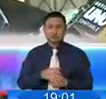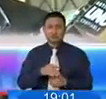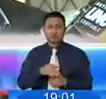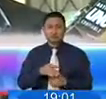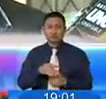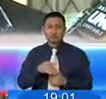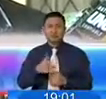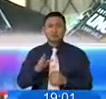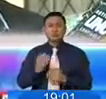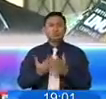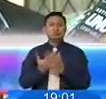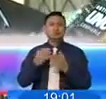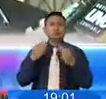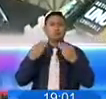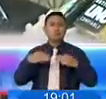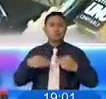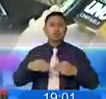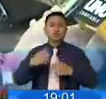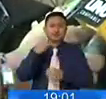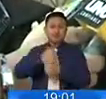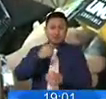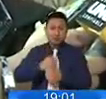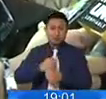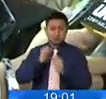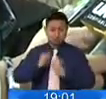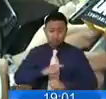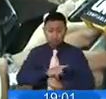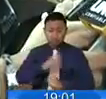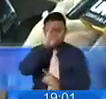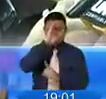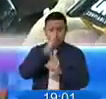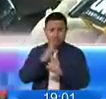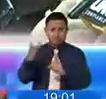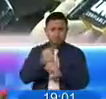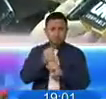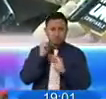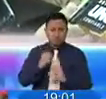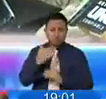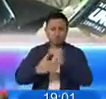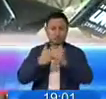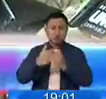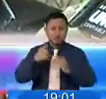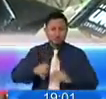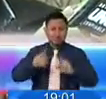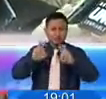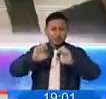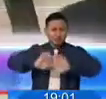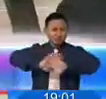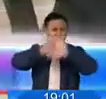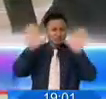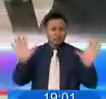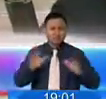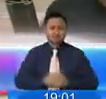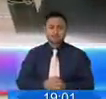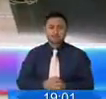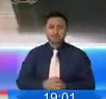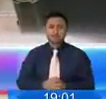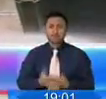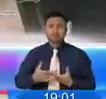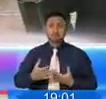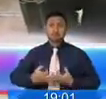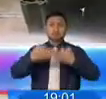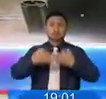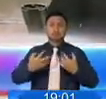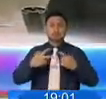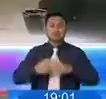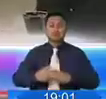elabore la metodología de trabajo para poder obtener resultados y poder avanzar en la transparentación de la información. Además, se les confirmó el